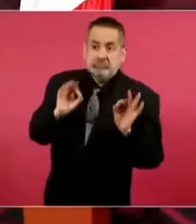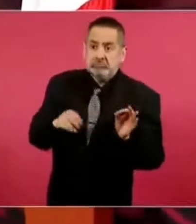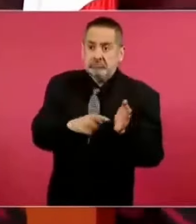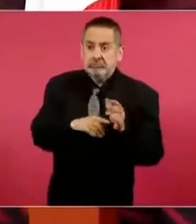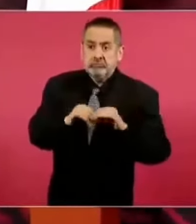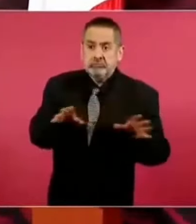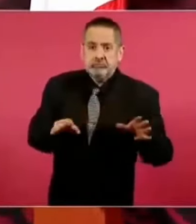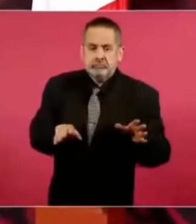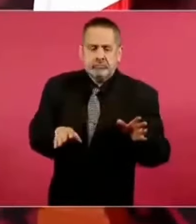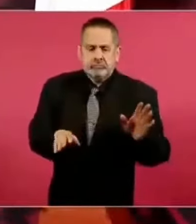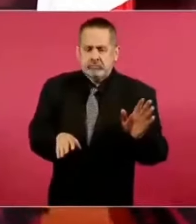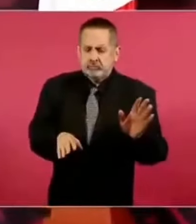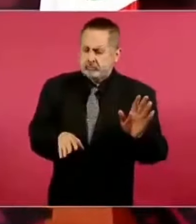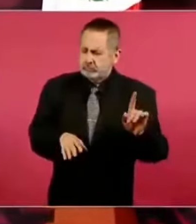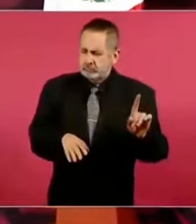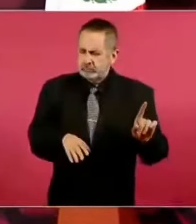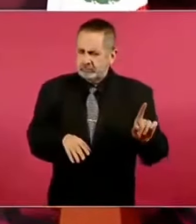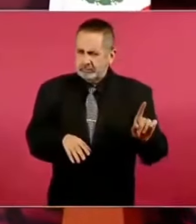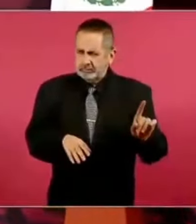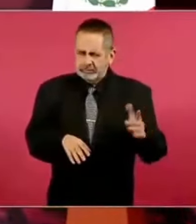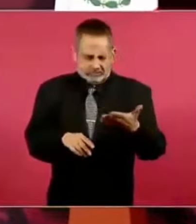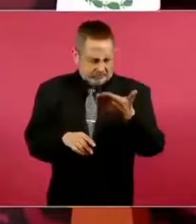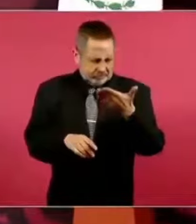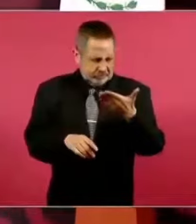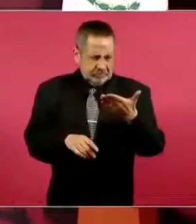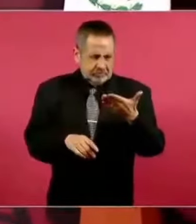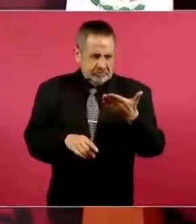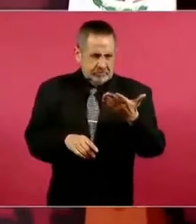curar ciertas enfermedades